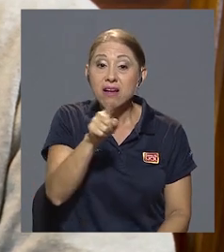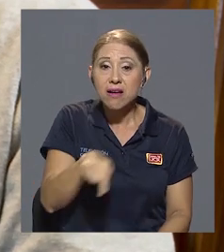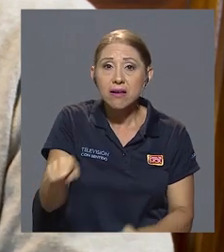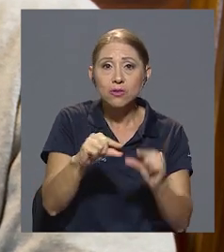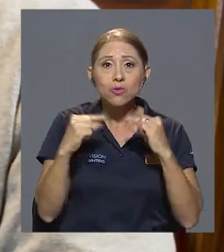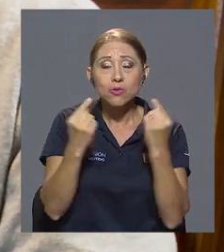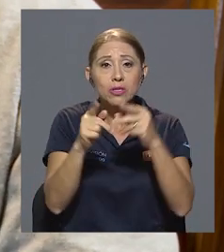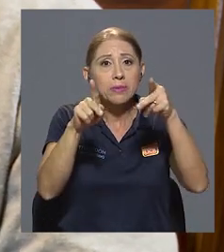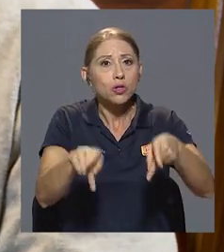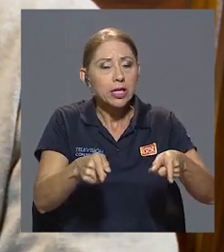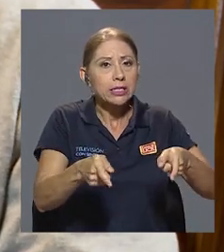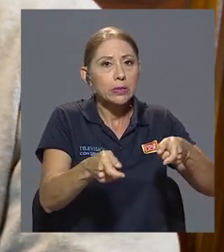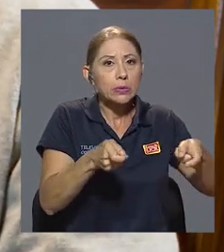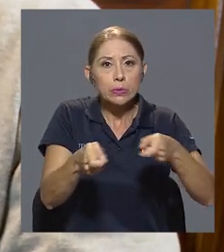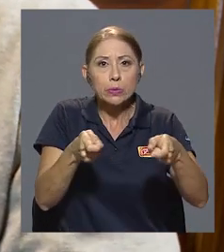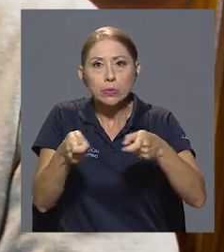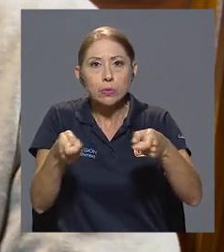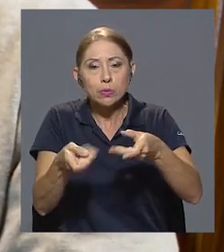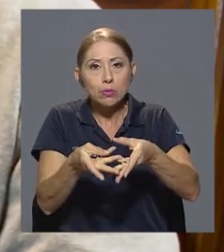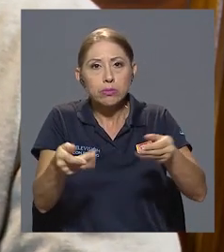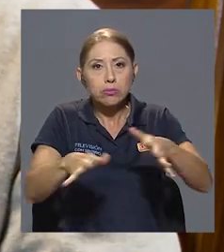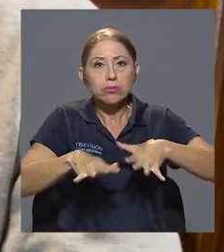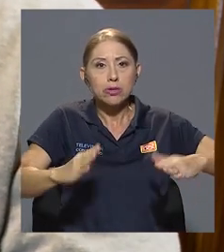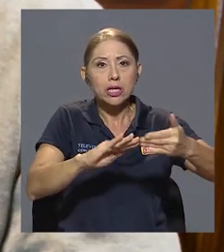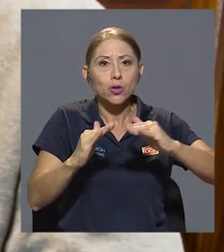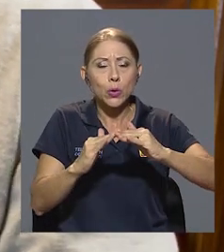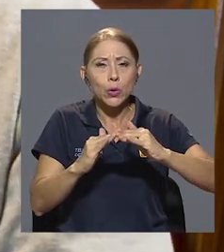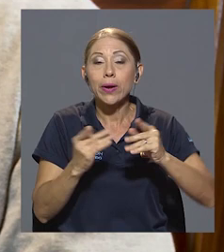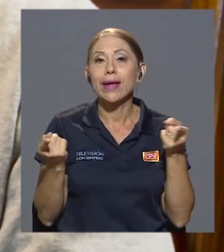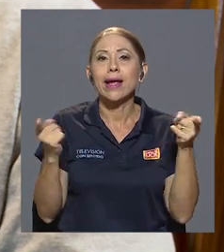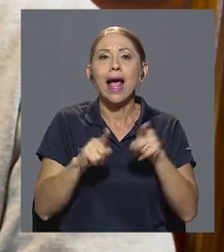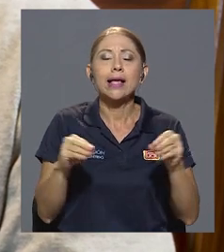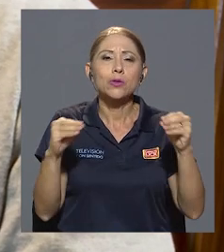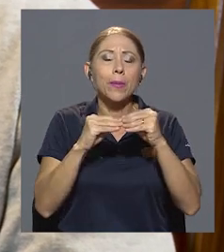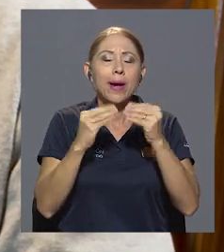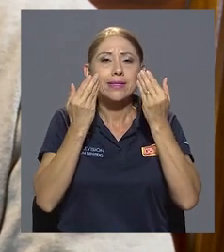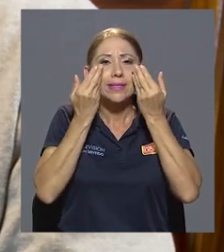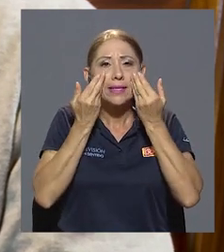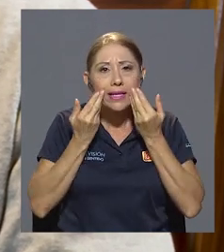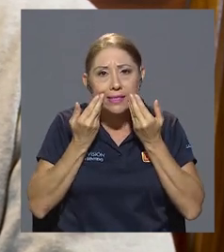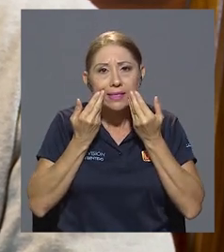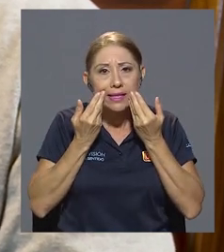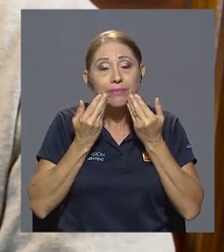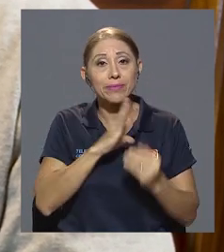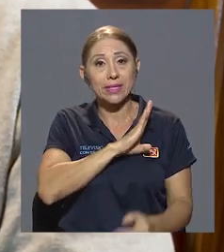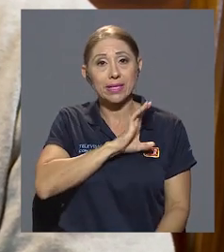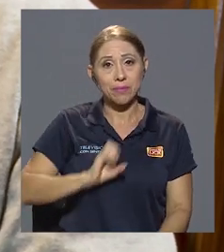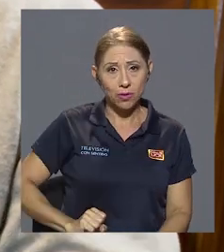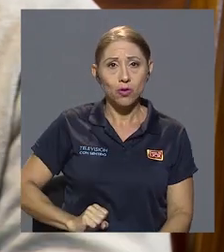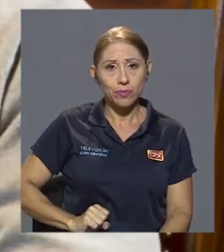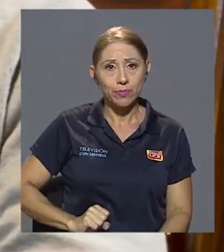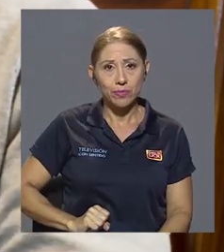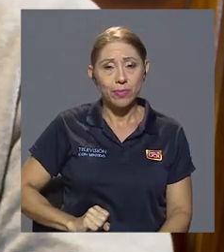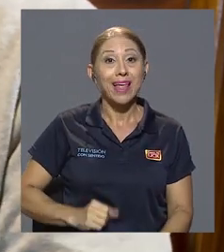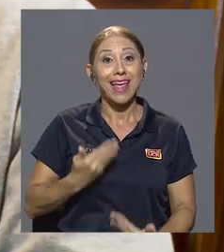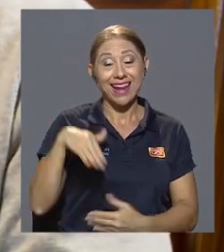del territorio el caso tal vez más triste de ello es el caso del salvador en